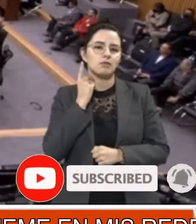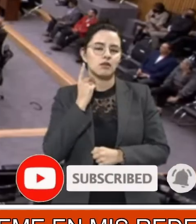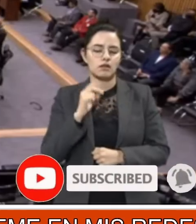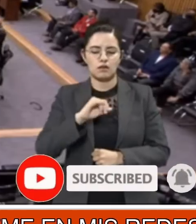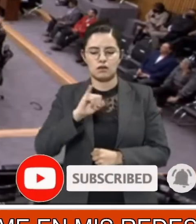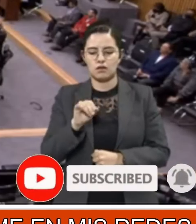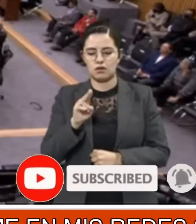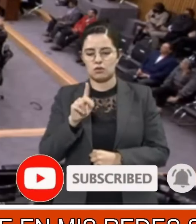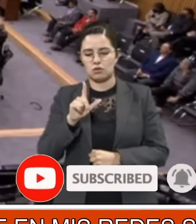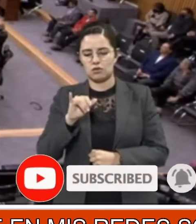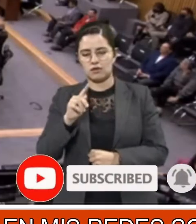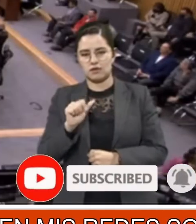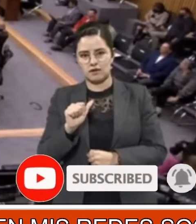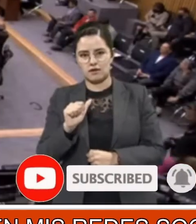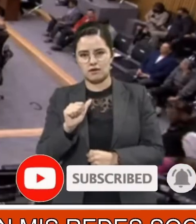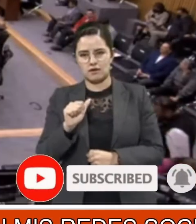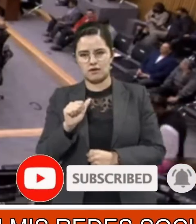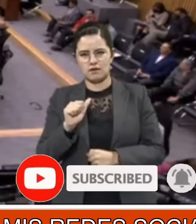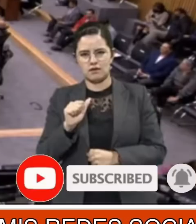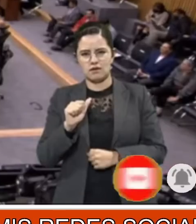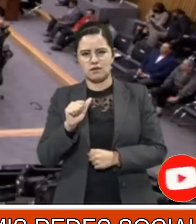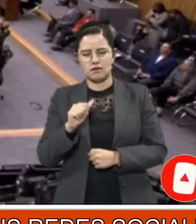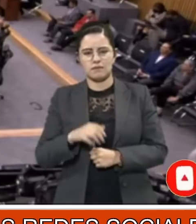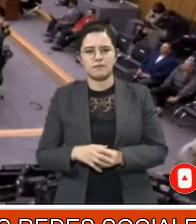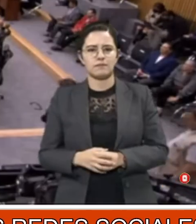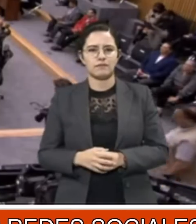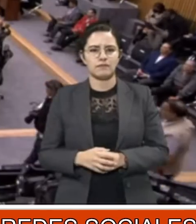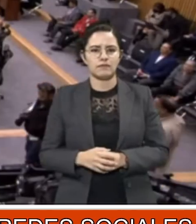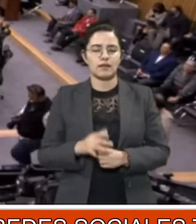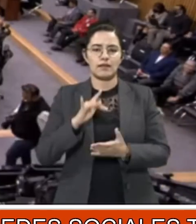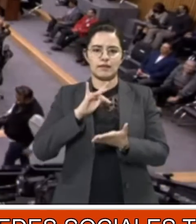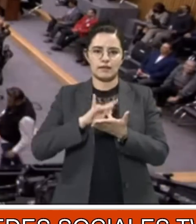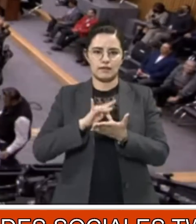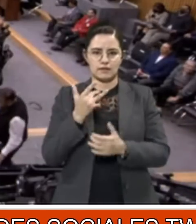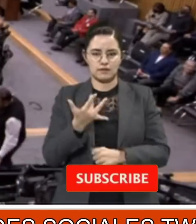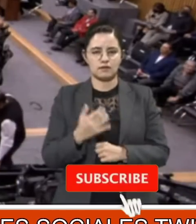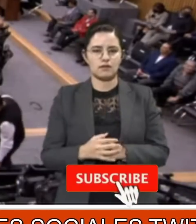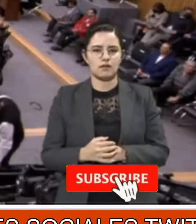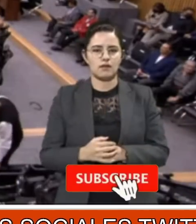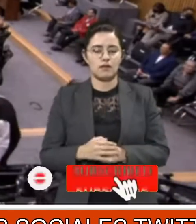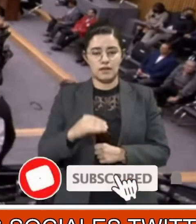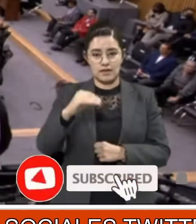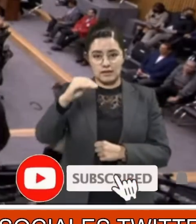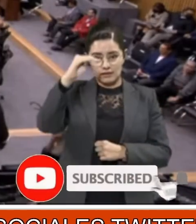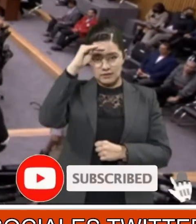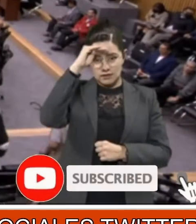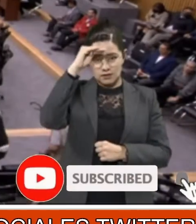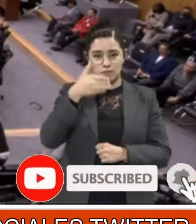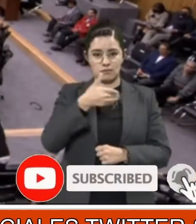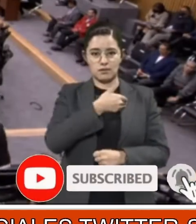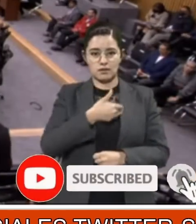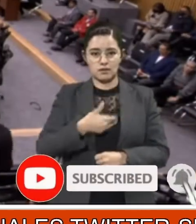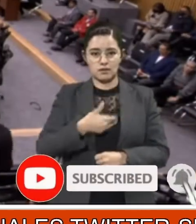ir al basurero de la historia. Se despide de este instituto por la puerta trasera y ahora vemos que también con mucha cola en la